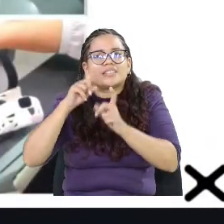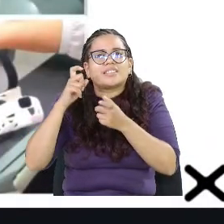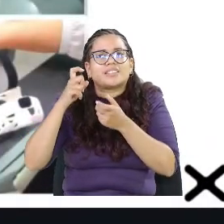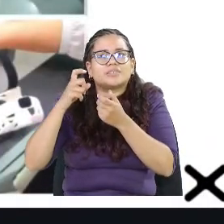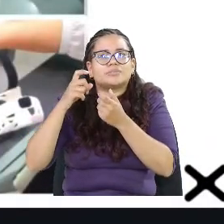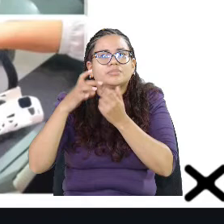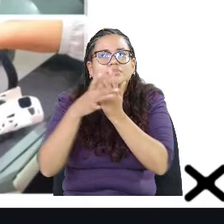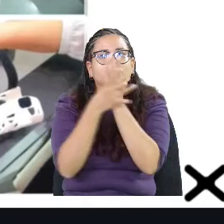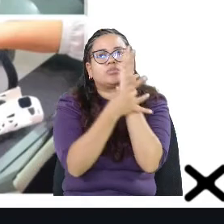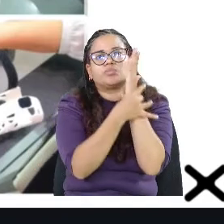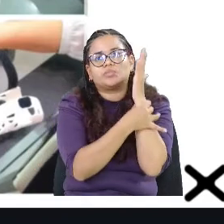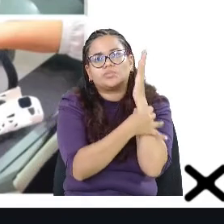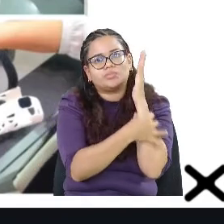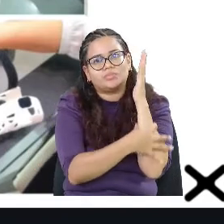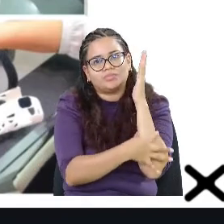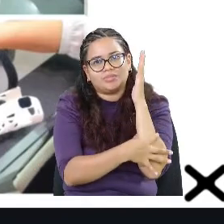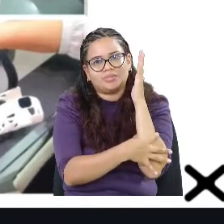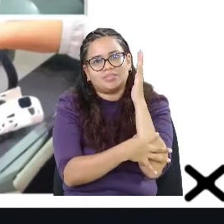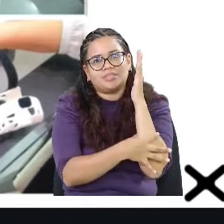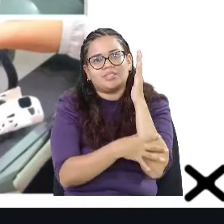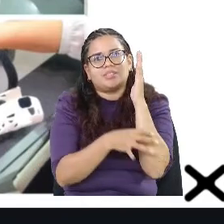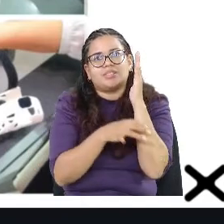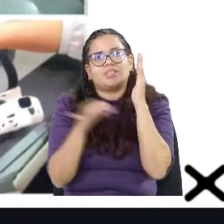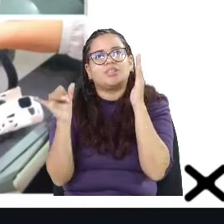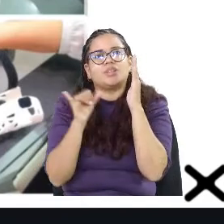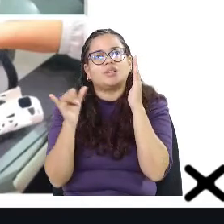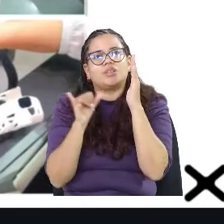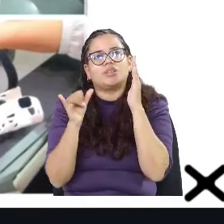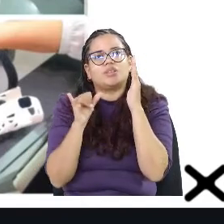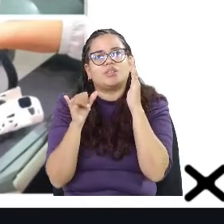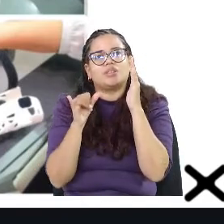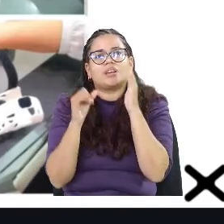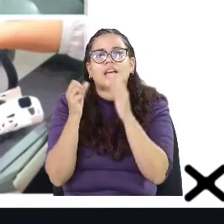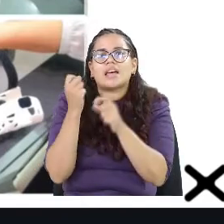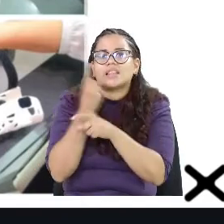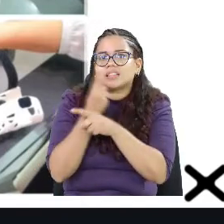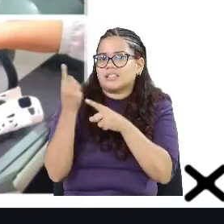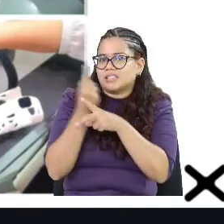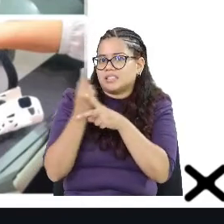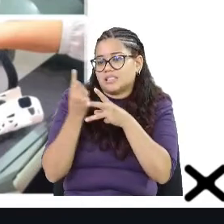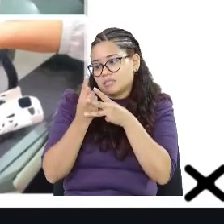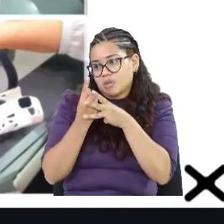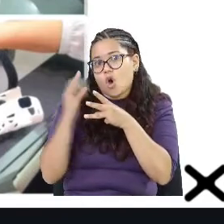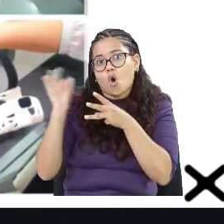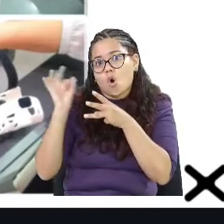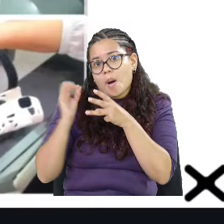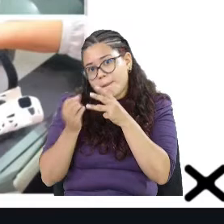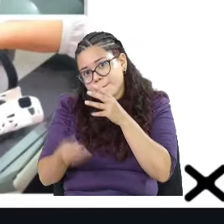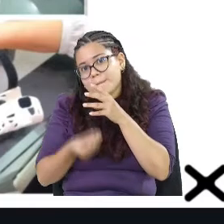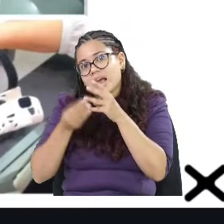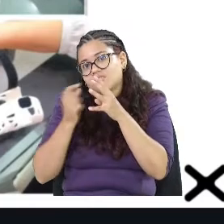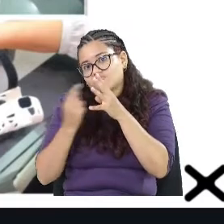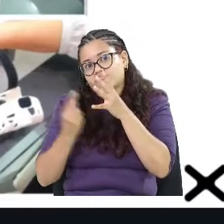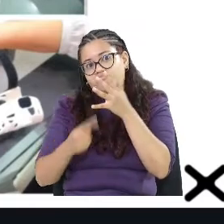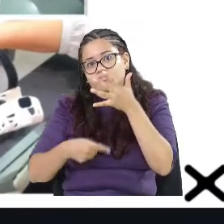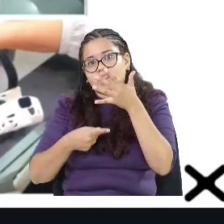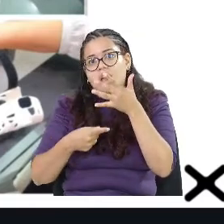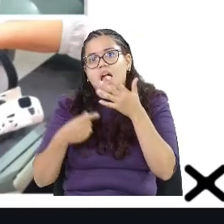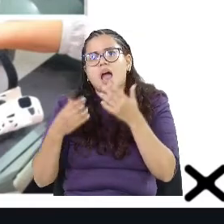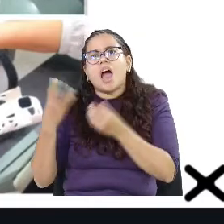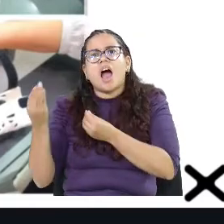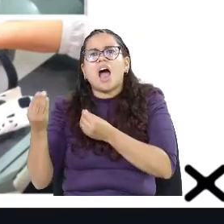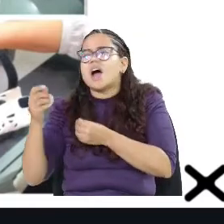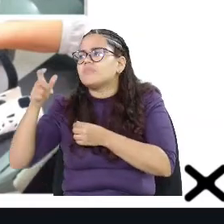que es inmovilización por 3 semanas o más, a una órtesis en la que el usuario la tiene